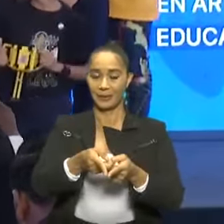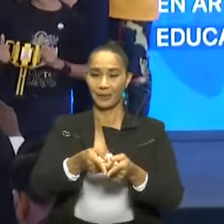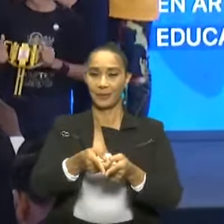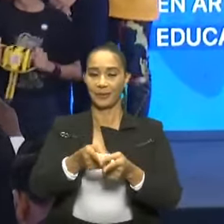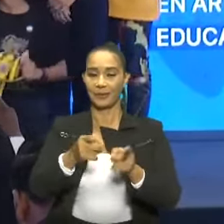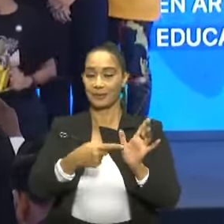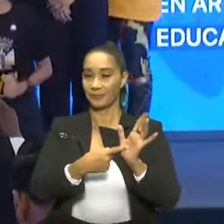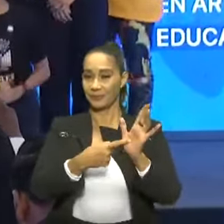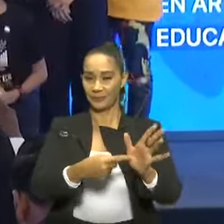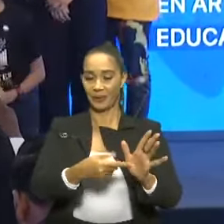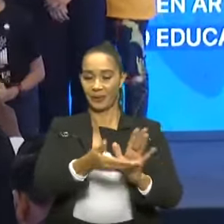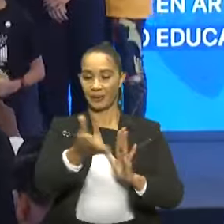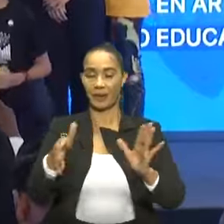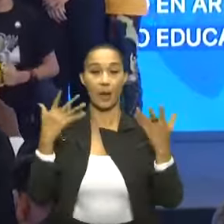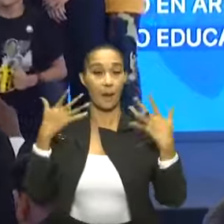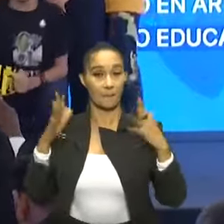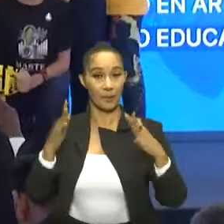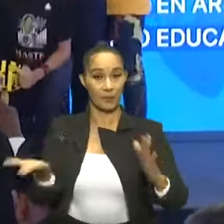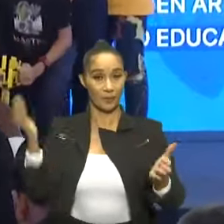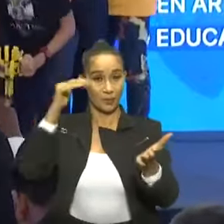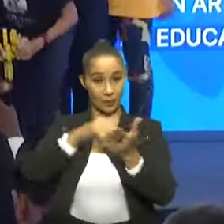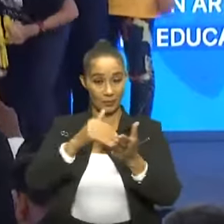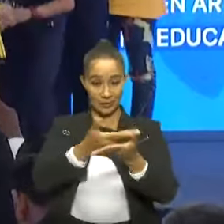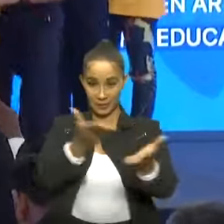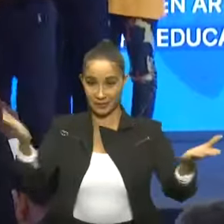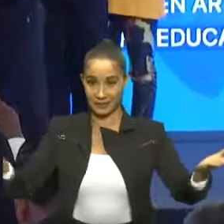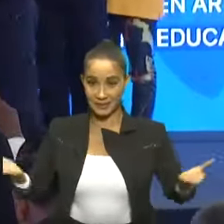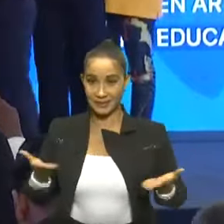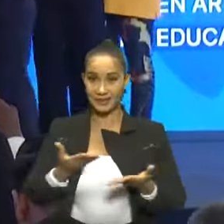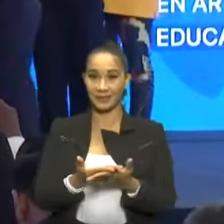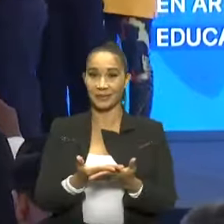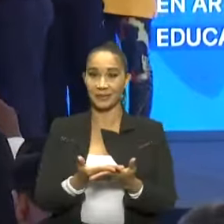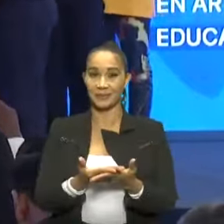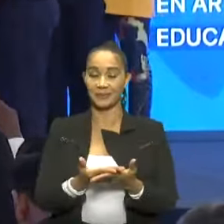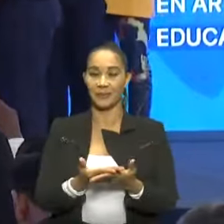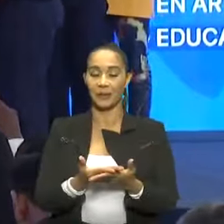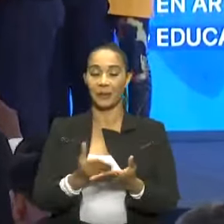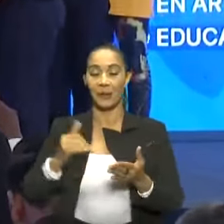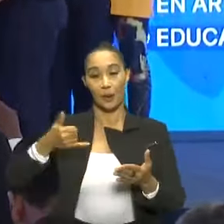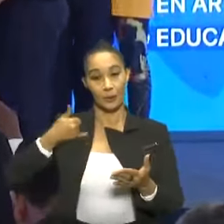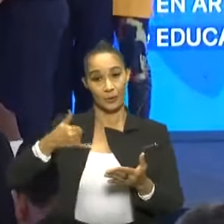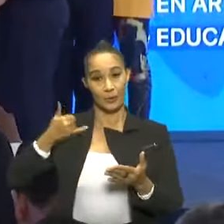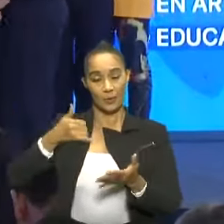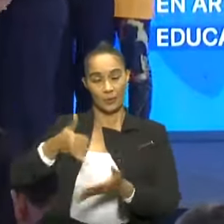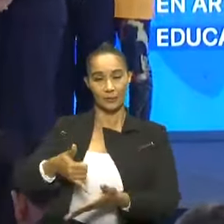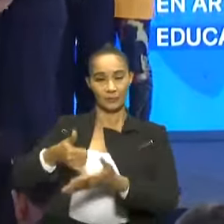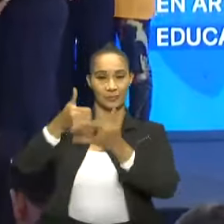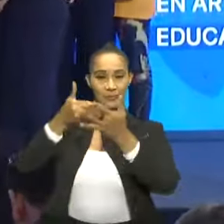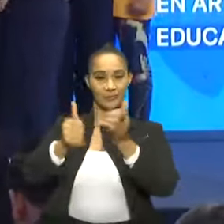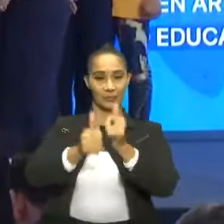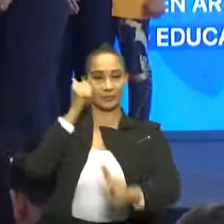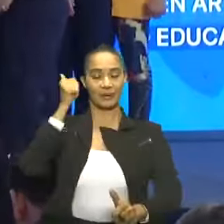este reconocimiento. Aplauso nuevamente, señoras y señores, para nuestros jóvenes ganadores.